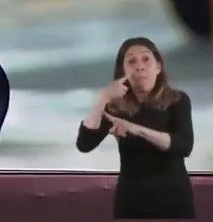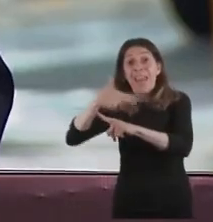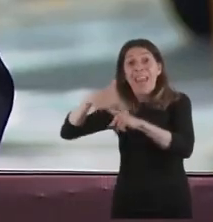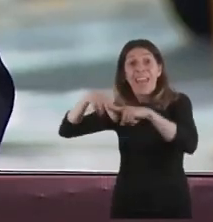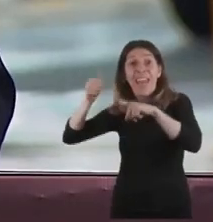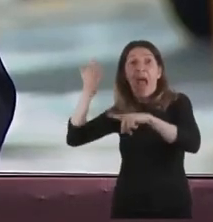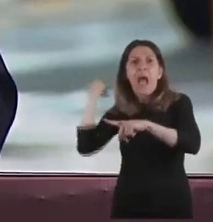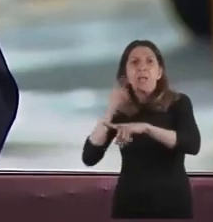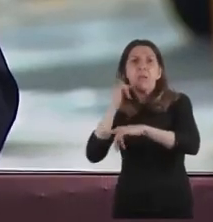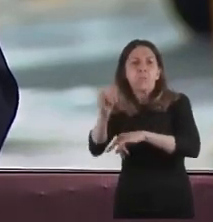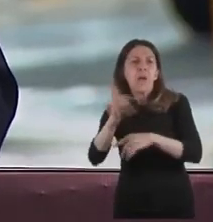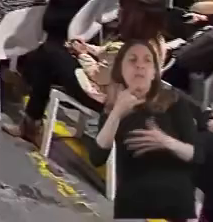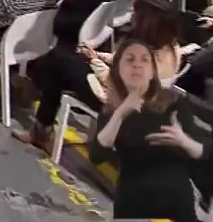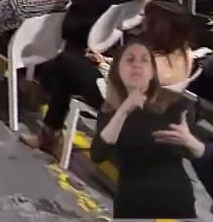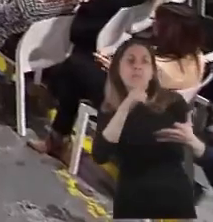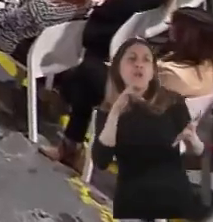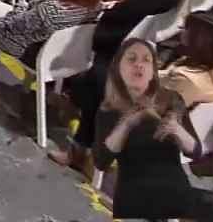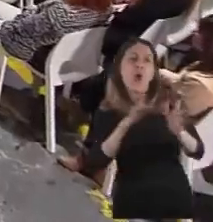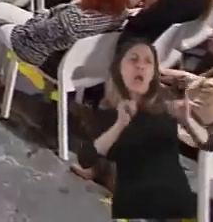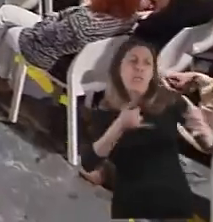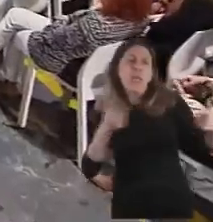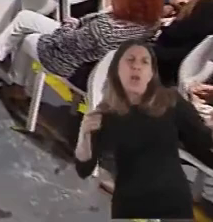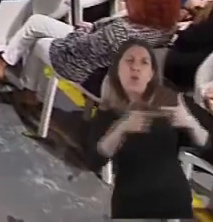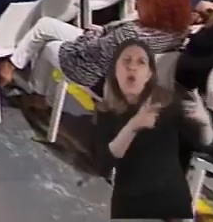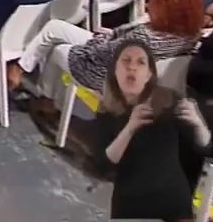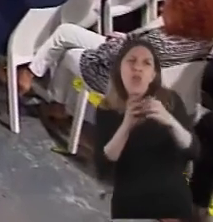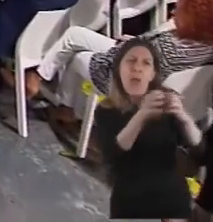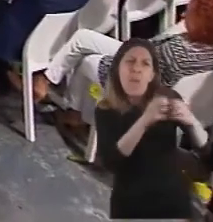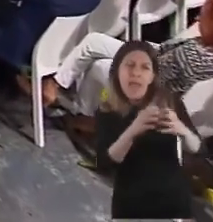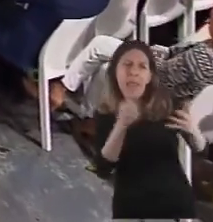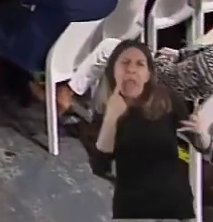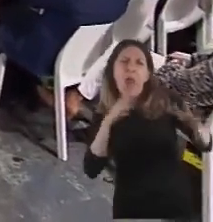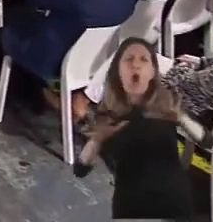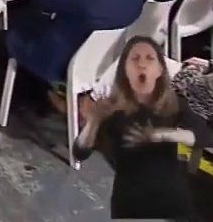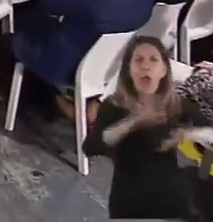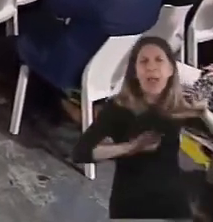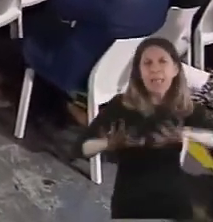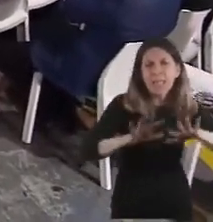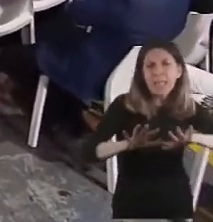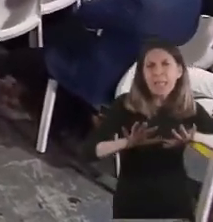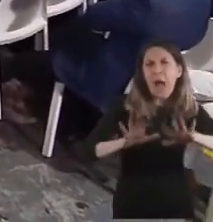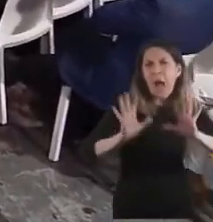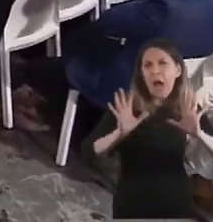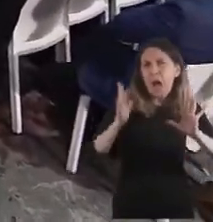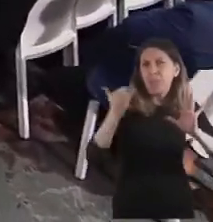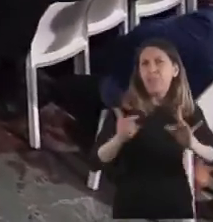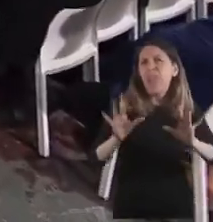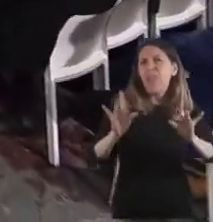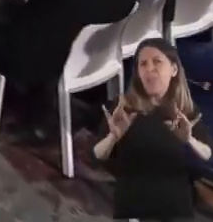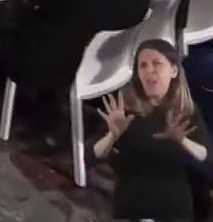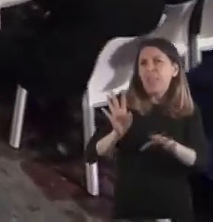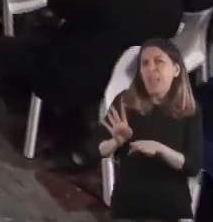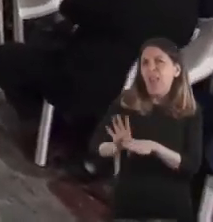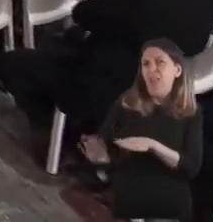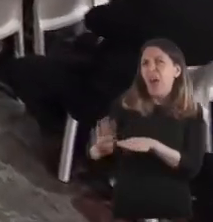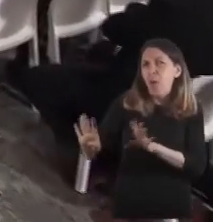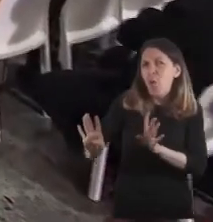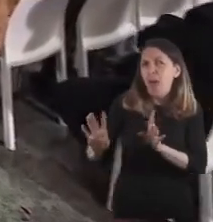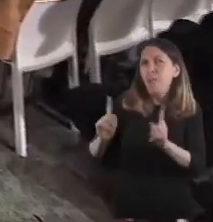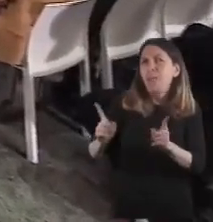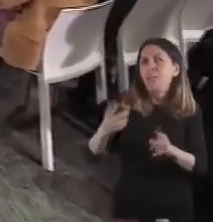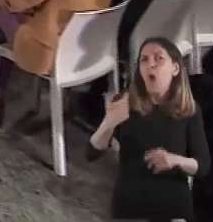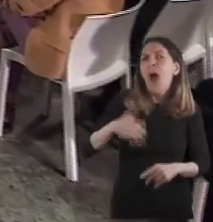el afuera, que nos toca acomodar la pesada carga de deuda que